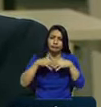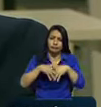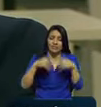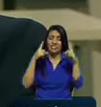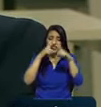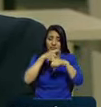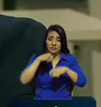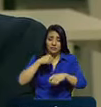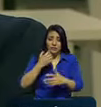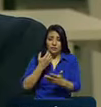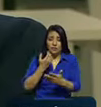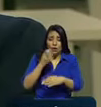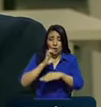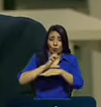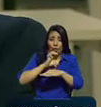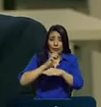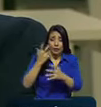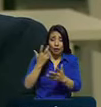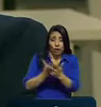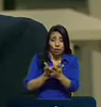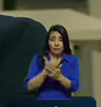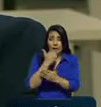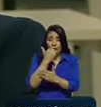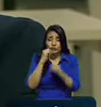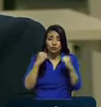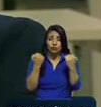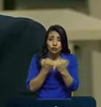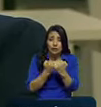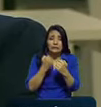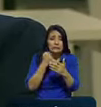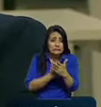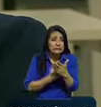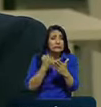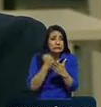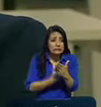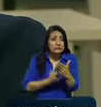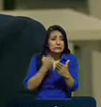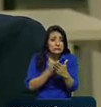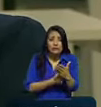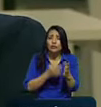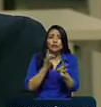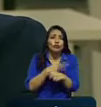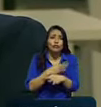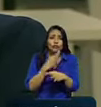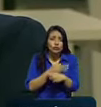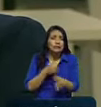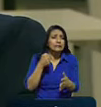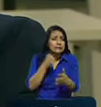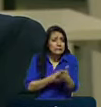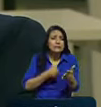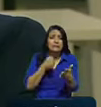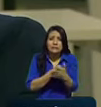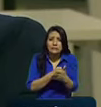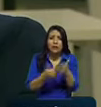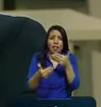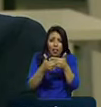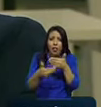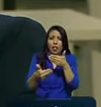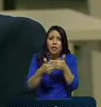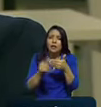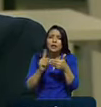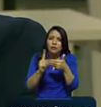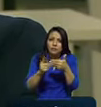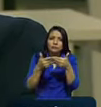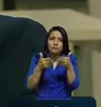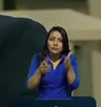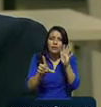que tenemos persistiendo en cosas que no funcionan, insistiendo en temas o políticas que están